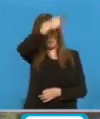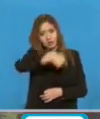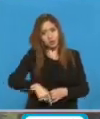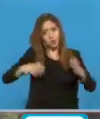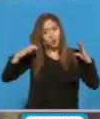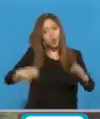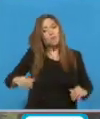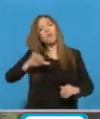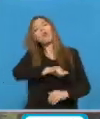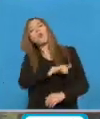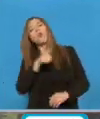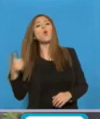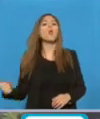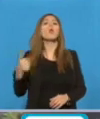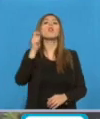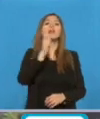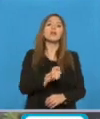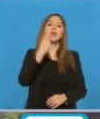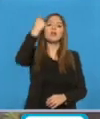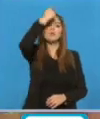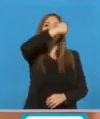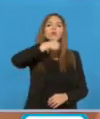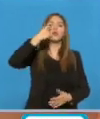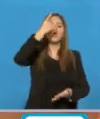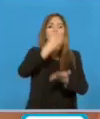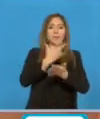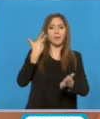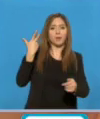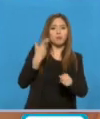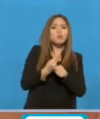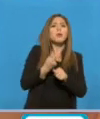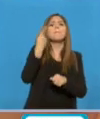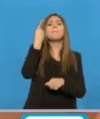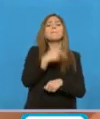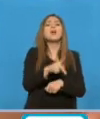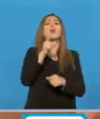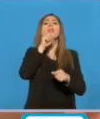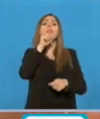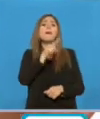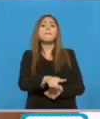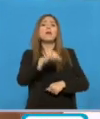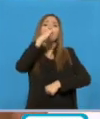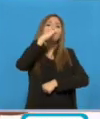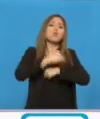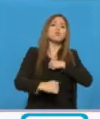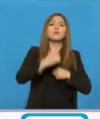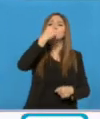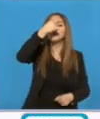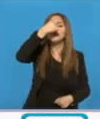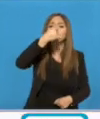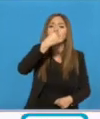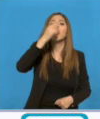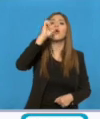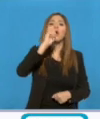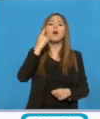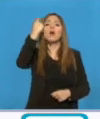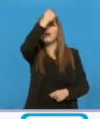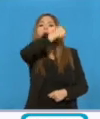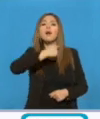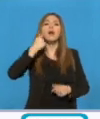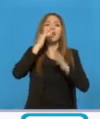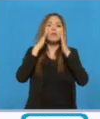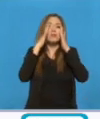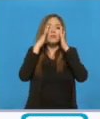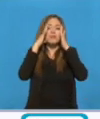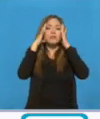otro procedimiento. Si en la misma cirugía vamos a hacer una cirugía de nariz, una Sí. cirugía de estiramiento de cara, entonces ahí se